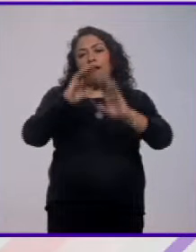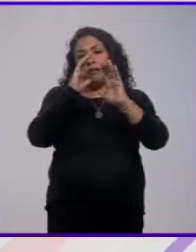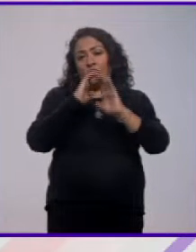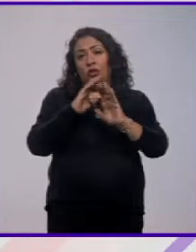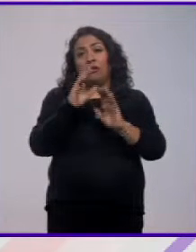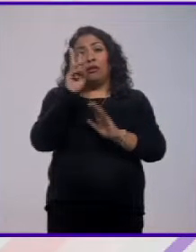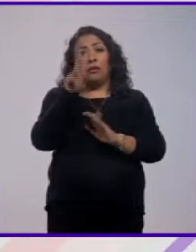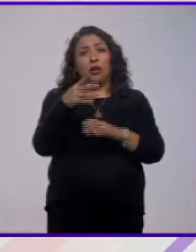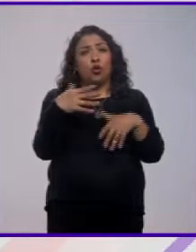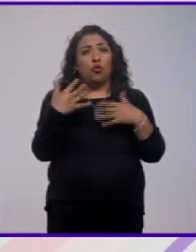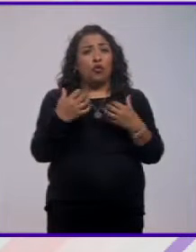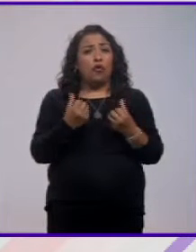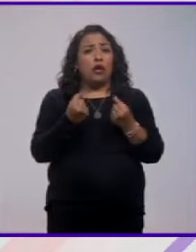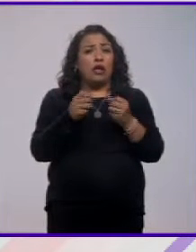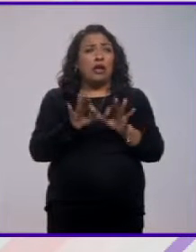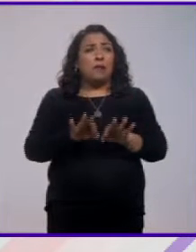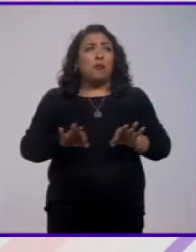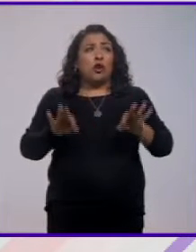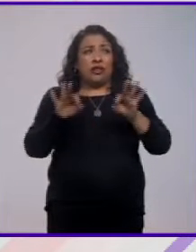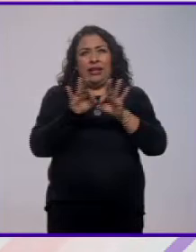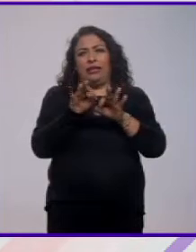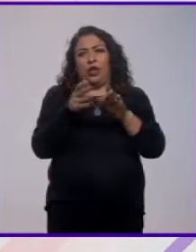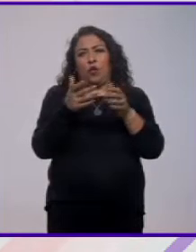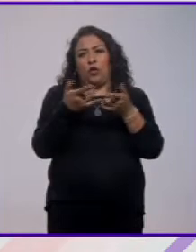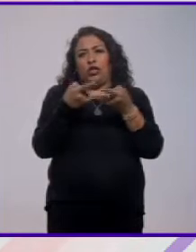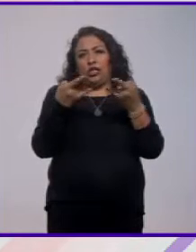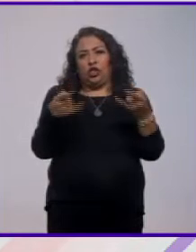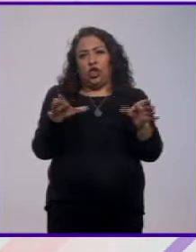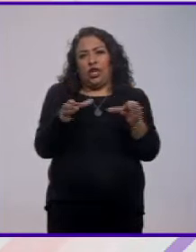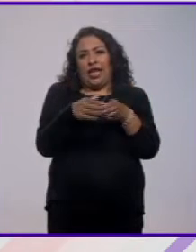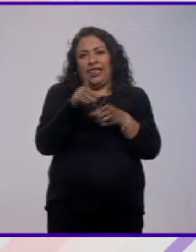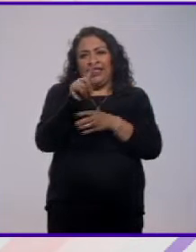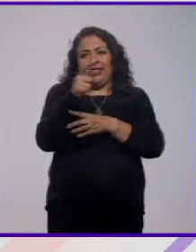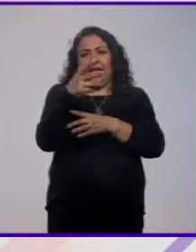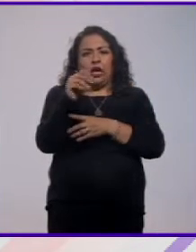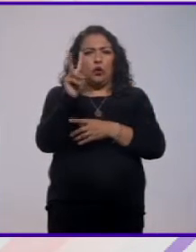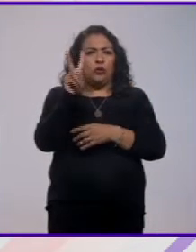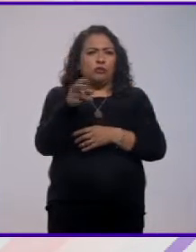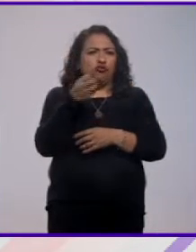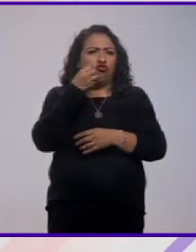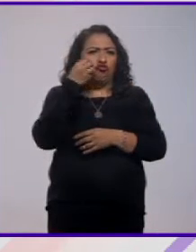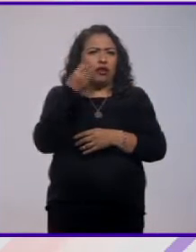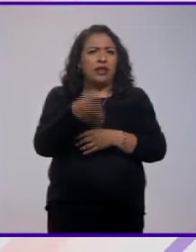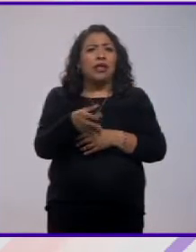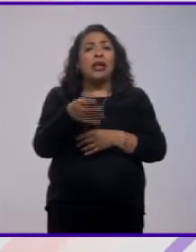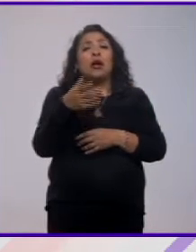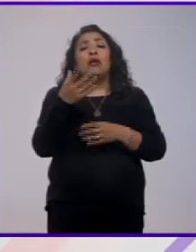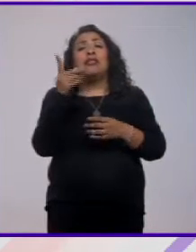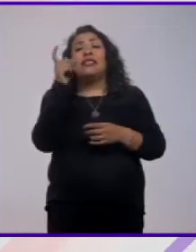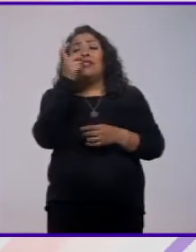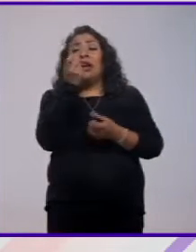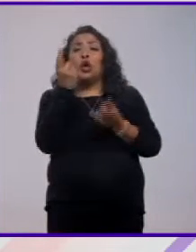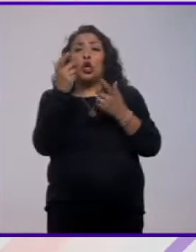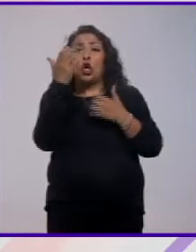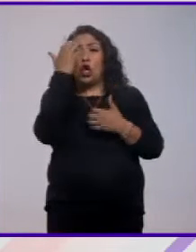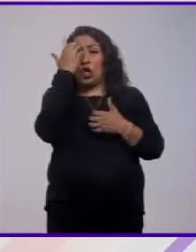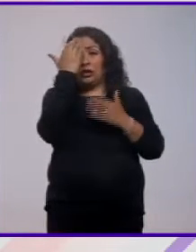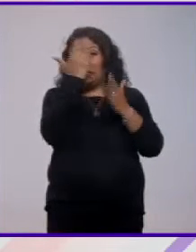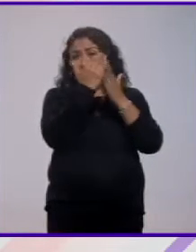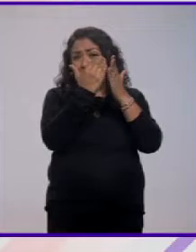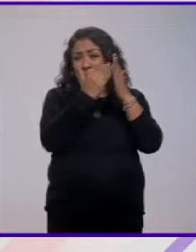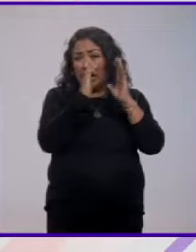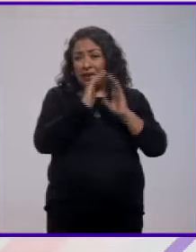ha sido tan potente la historia del género, es tan rica la historia del tango, que a veces es muy difícil para alguien que conoce ese